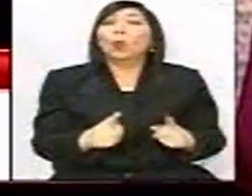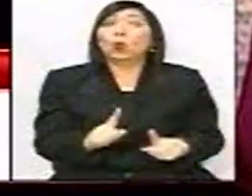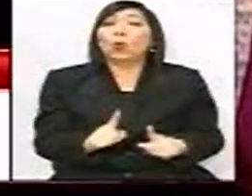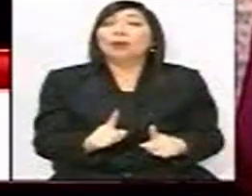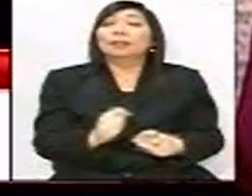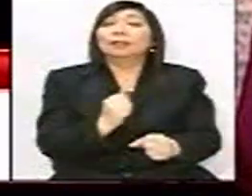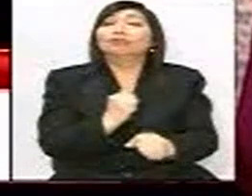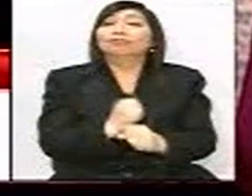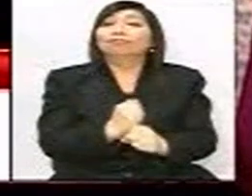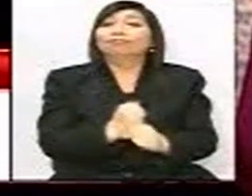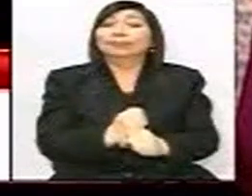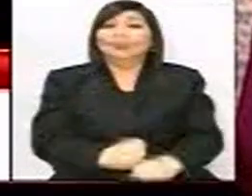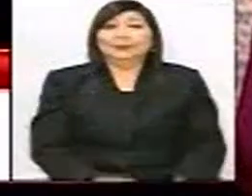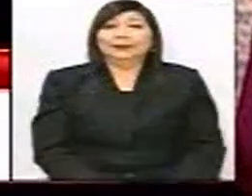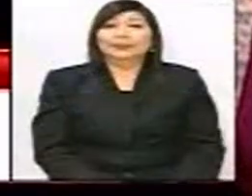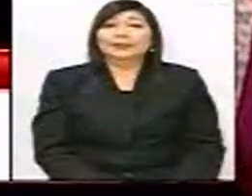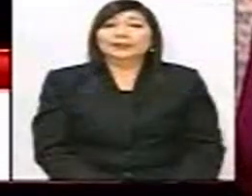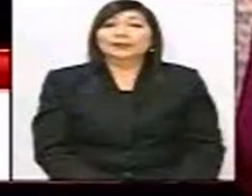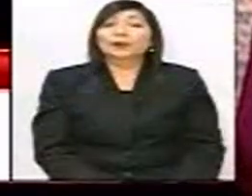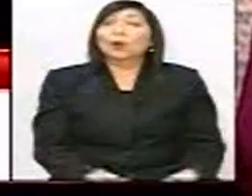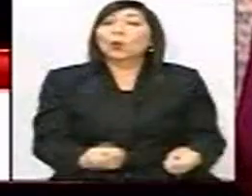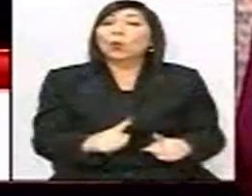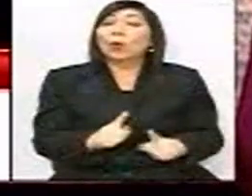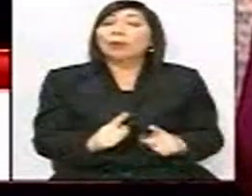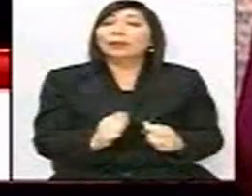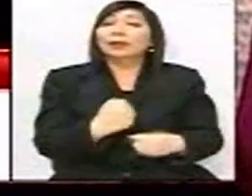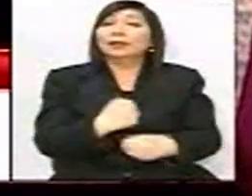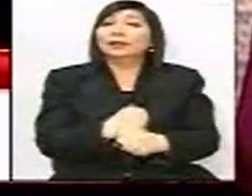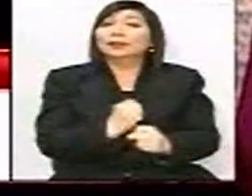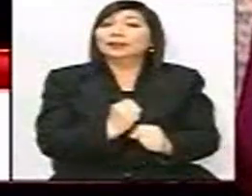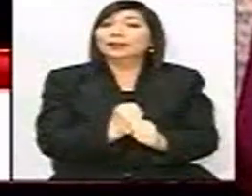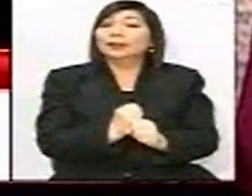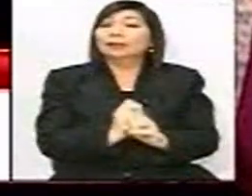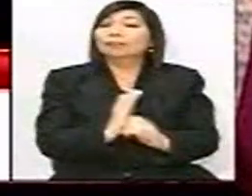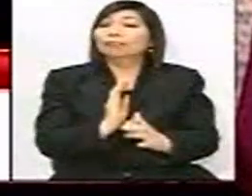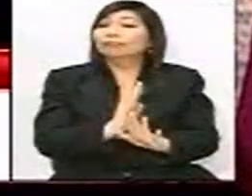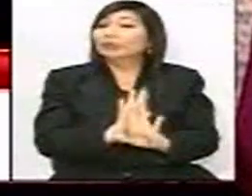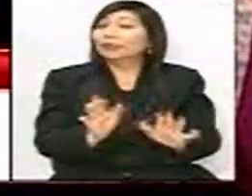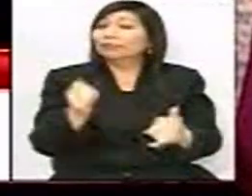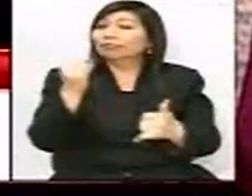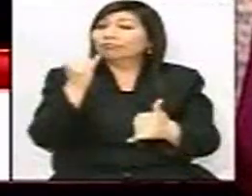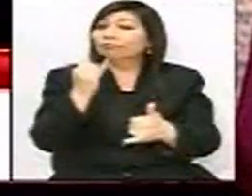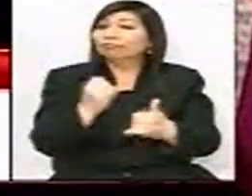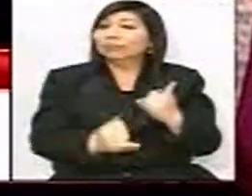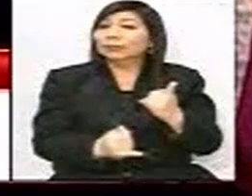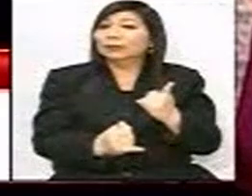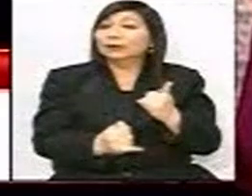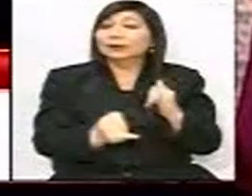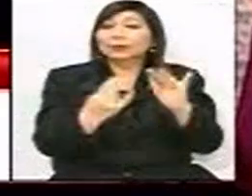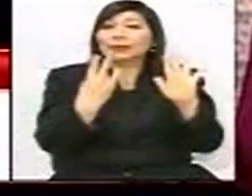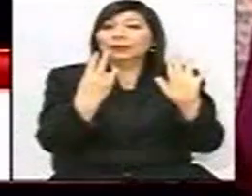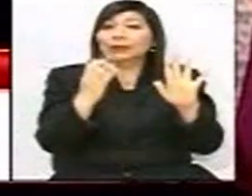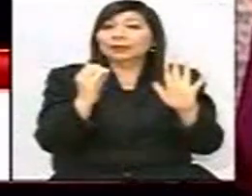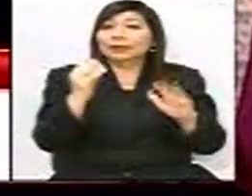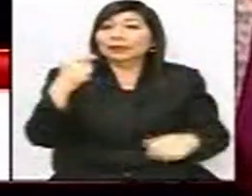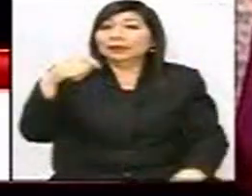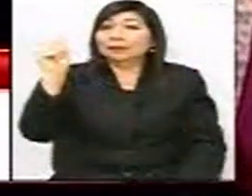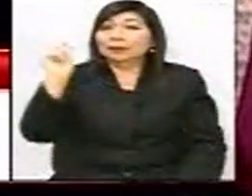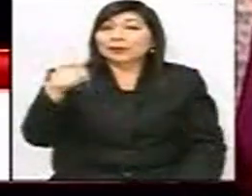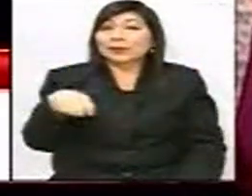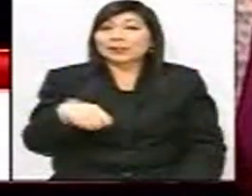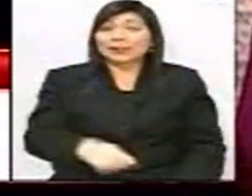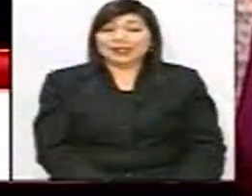los trabajos, cuando las obras hayan estado culminadas en un